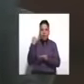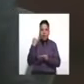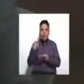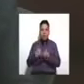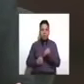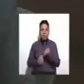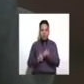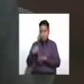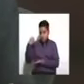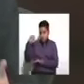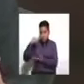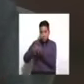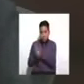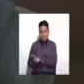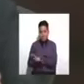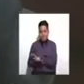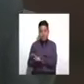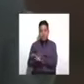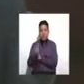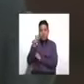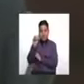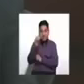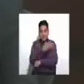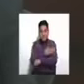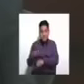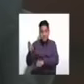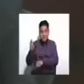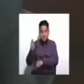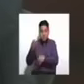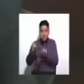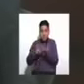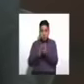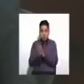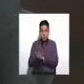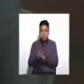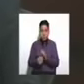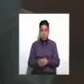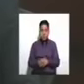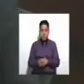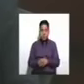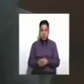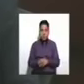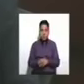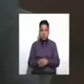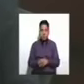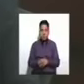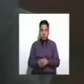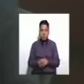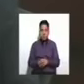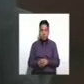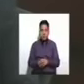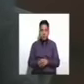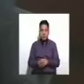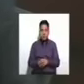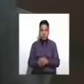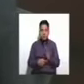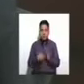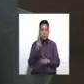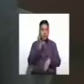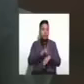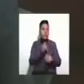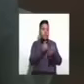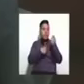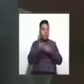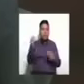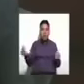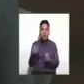ya se habían gastado los recursos, esos 60 billones, e inmediatamente tuvieron que salir a vender